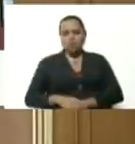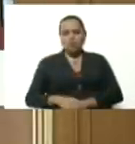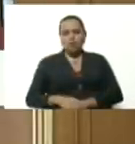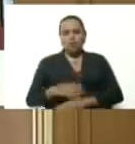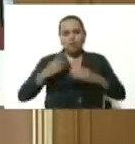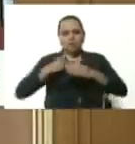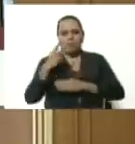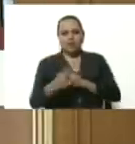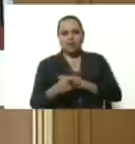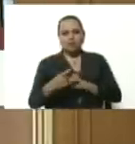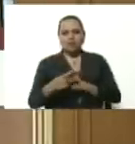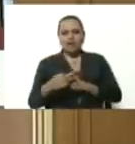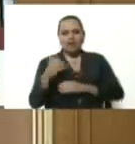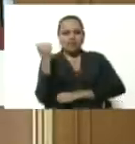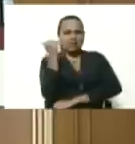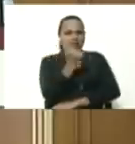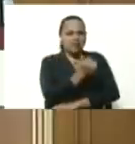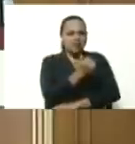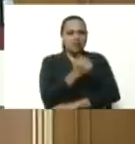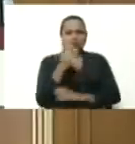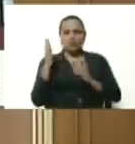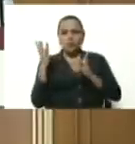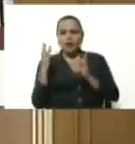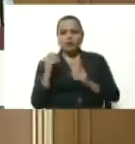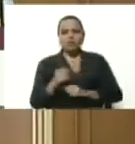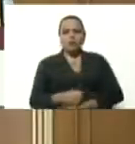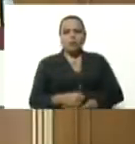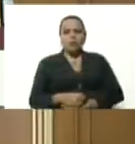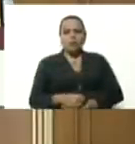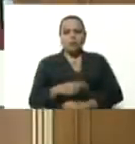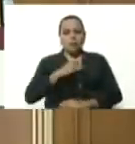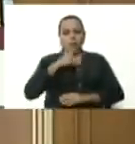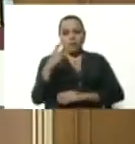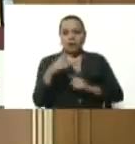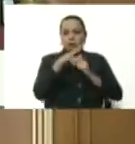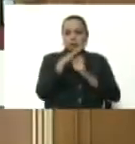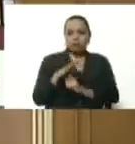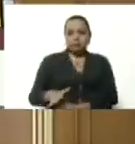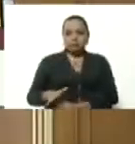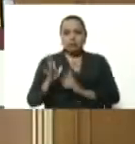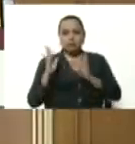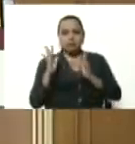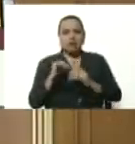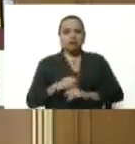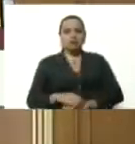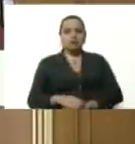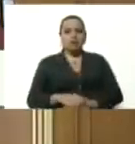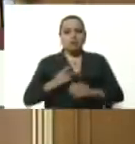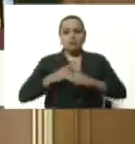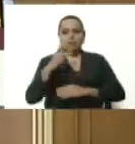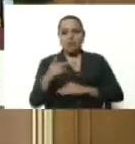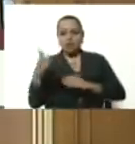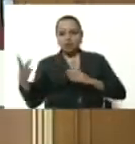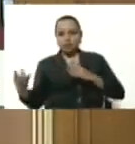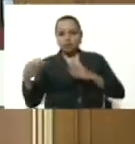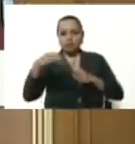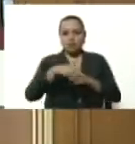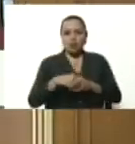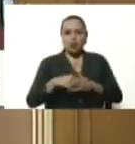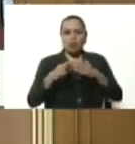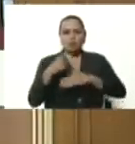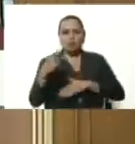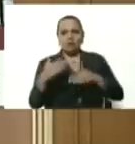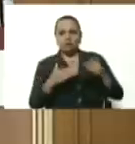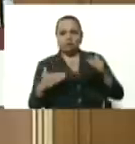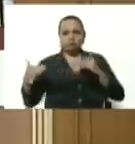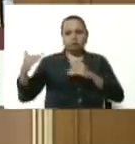sus manos, tienen un plan colonialista en sus manos, un plan injerencista en sus manos, un plan supremacista